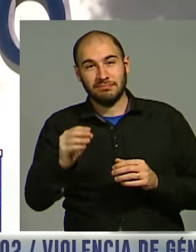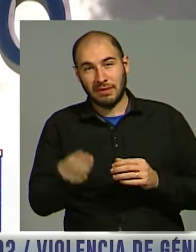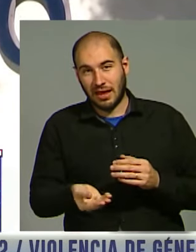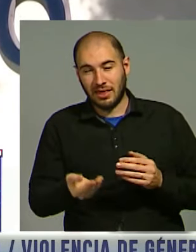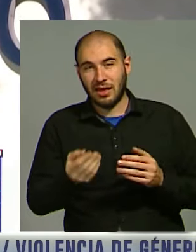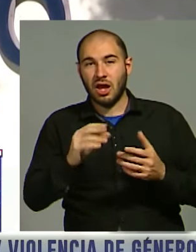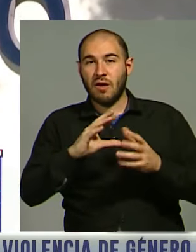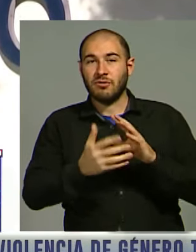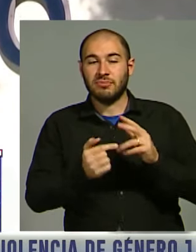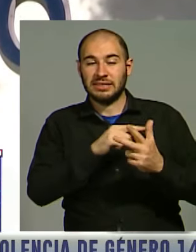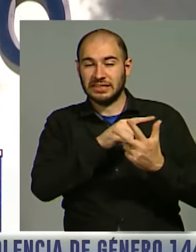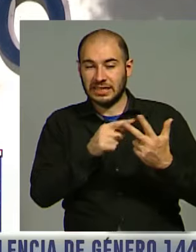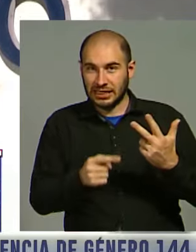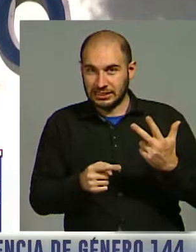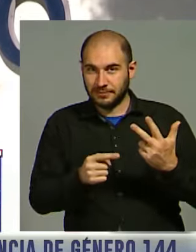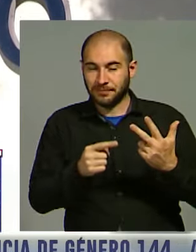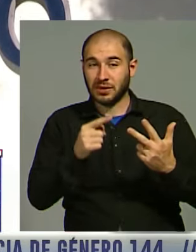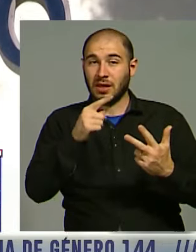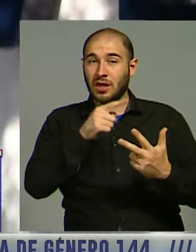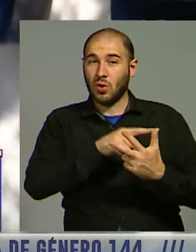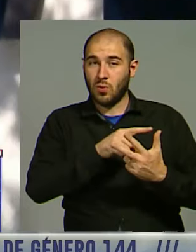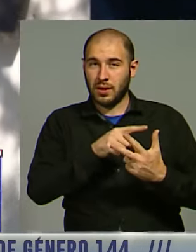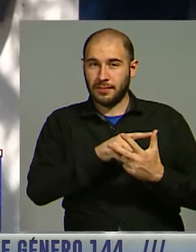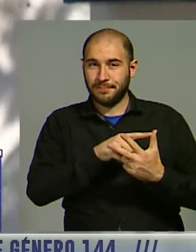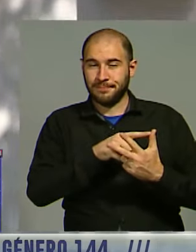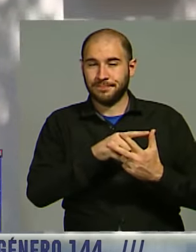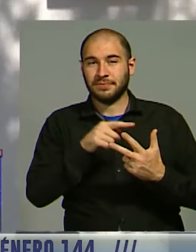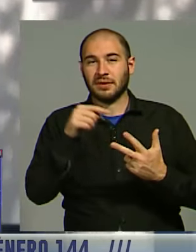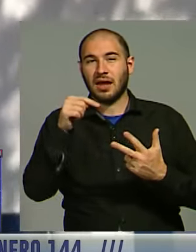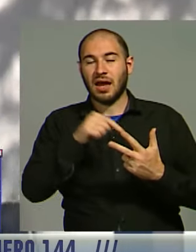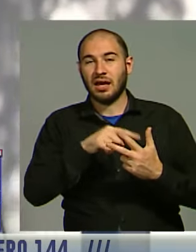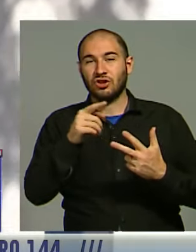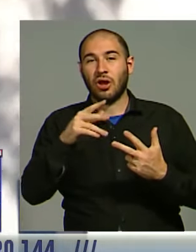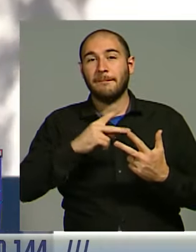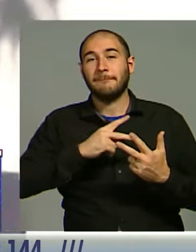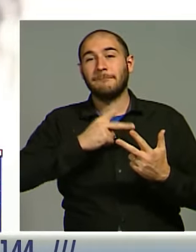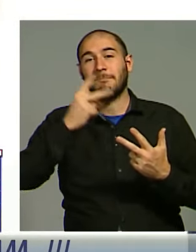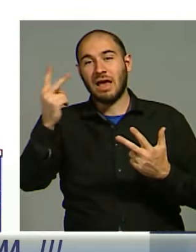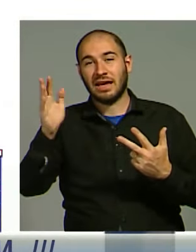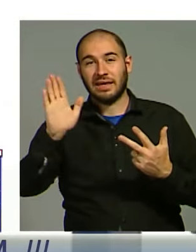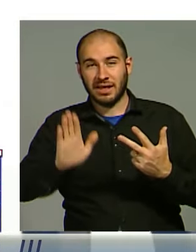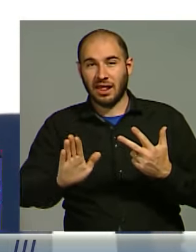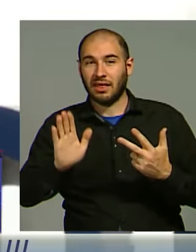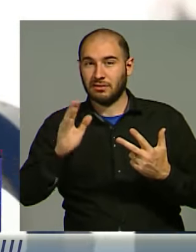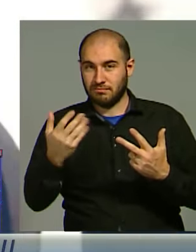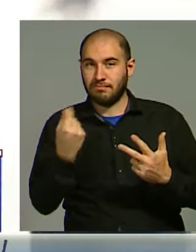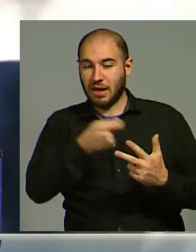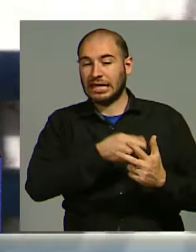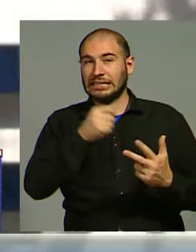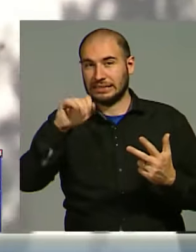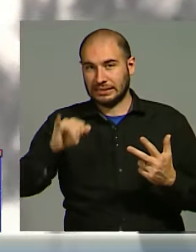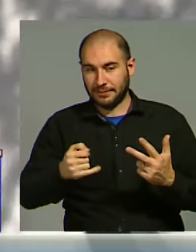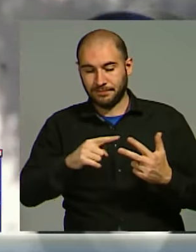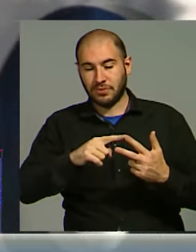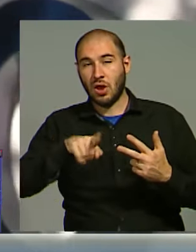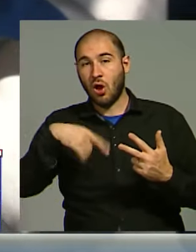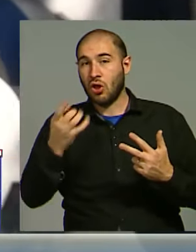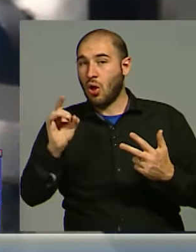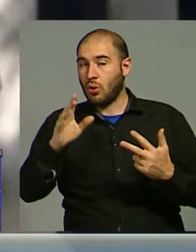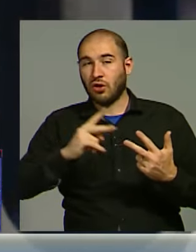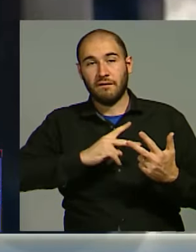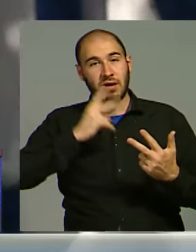tres tipos de beca. Ajá. Tenés una que incluye cobertura de pasaje y estadía, otra que es solo